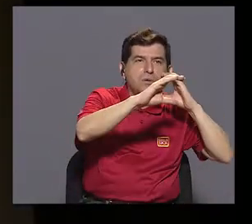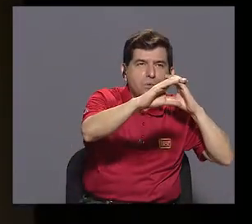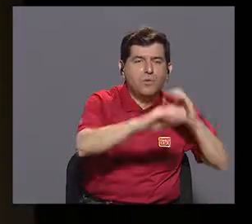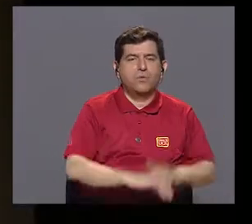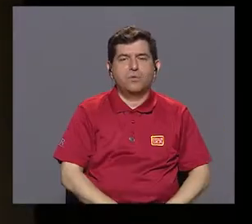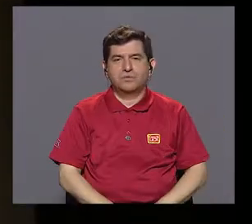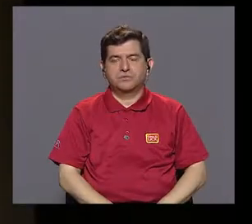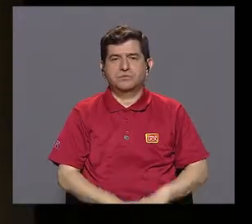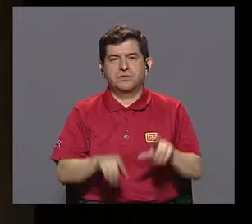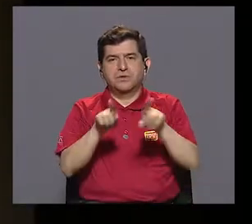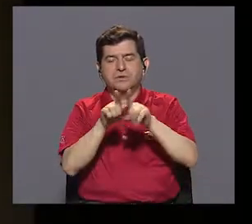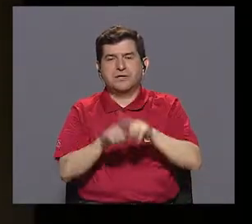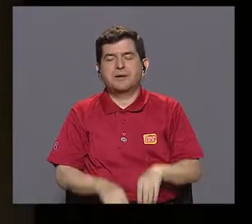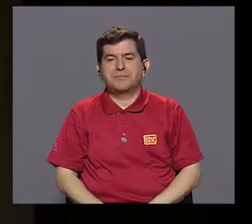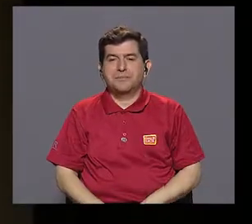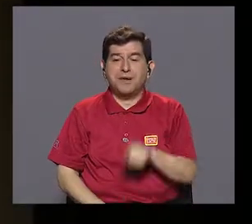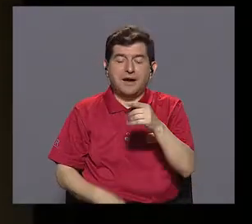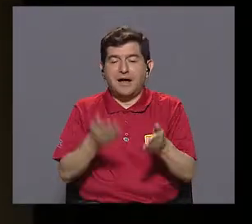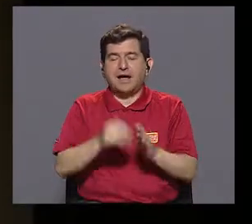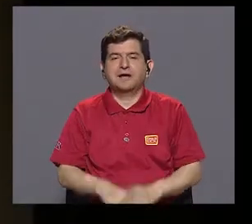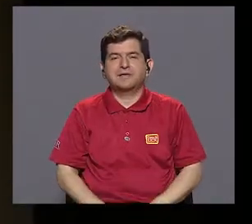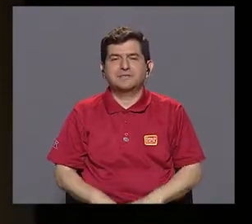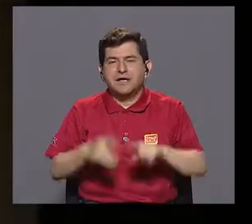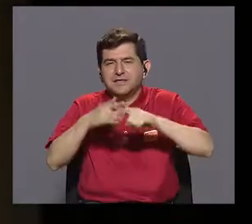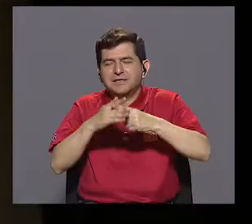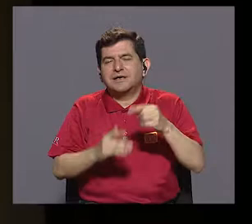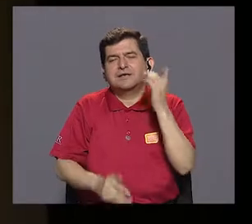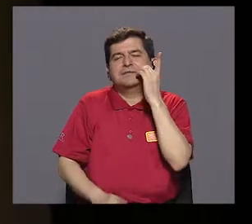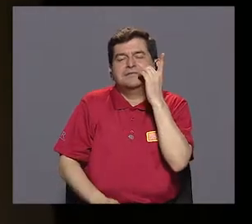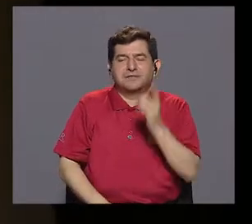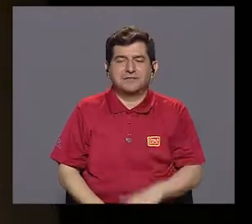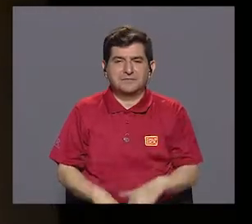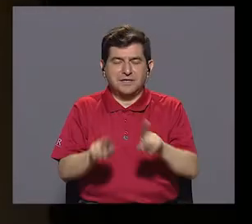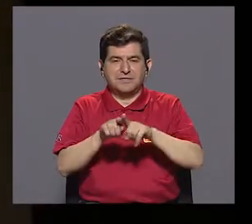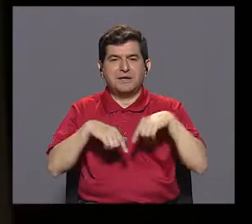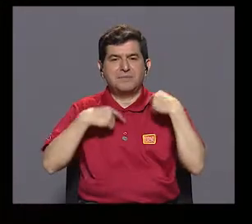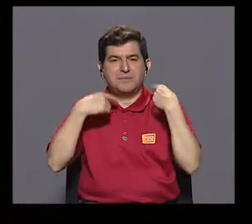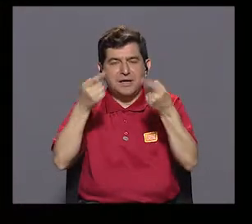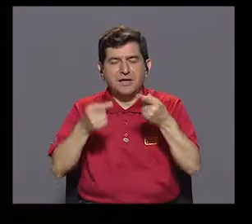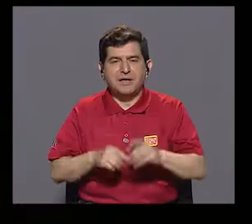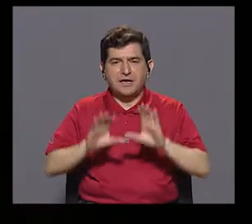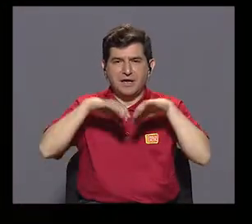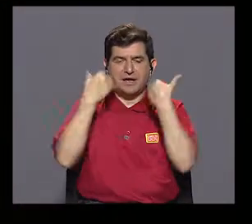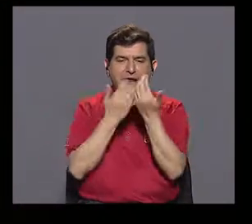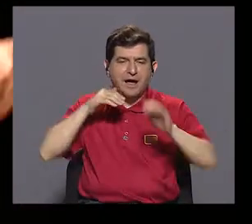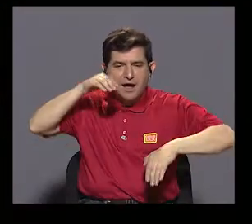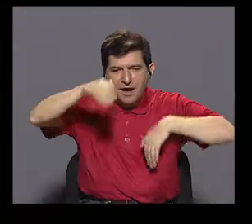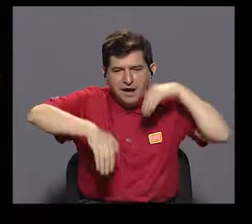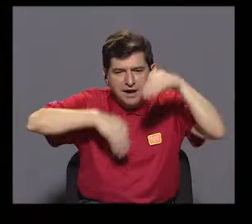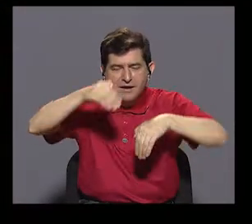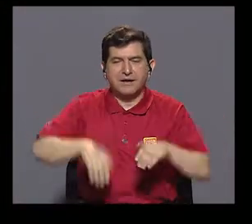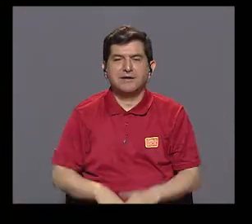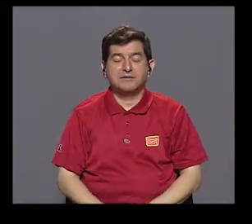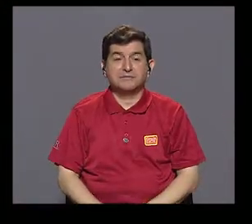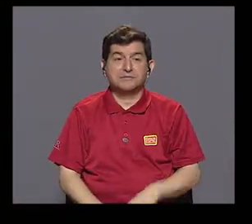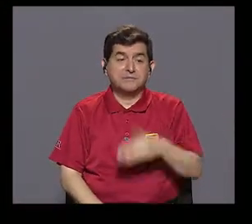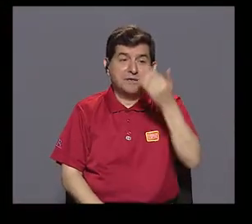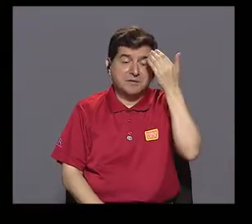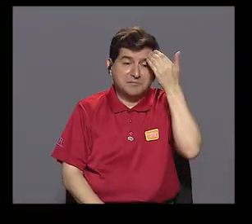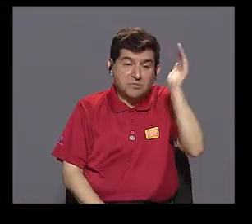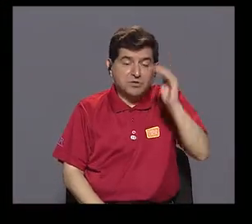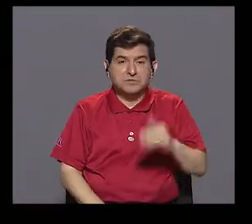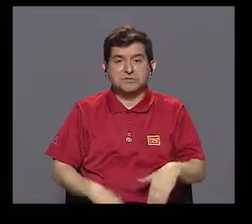de irles a calzar una muela, de llevarlas a una clase de natación, luego de llevarlas el no sé dónde a